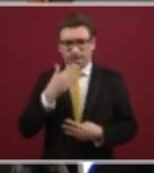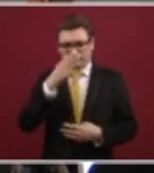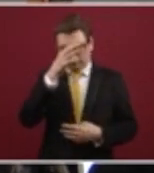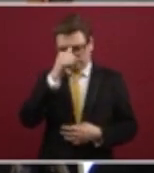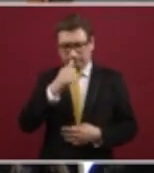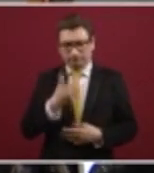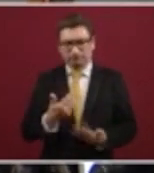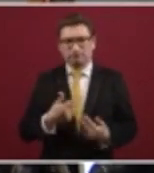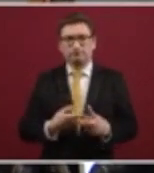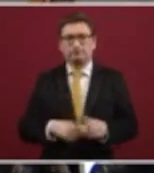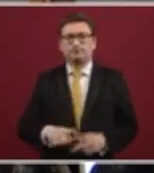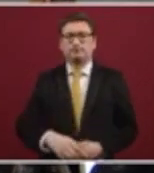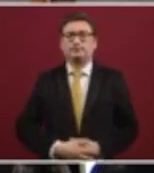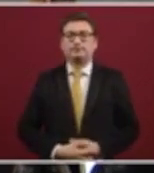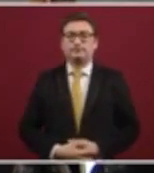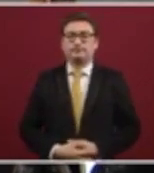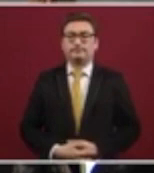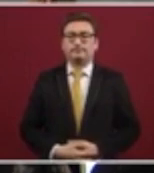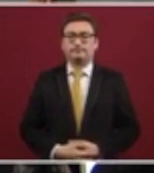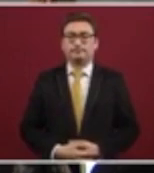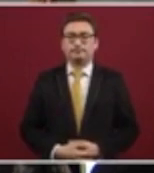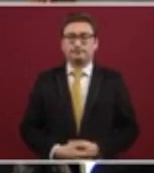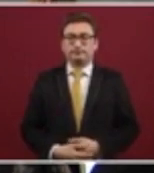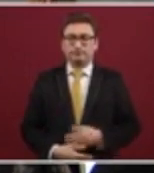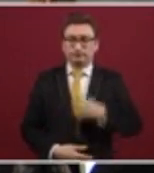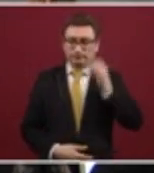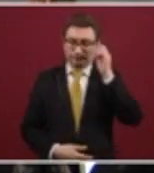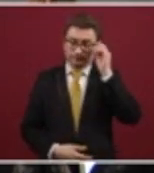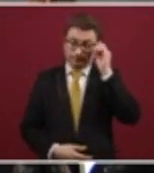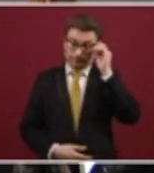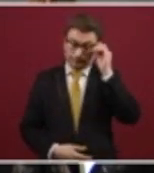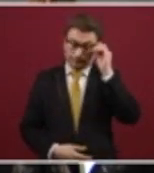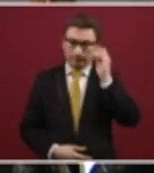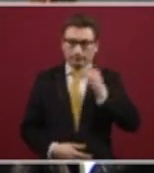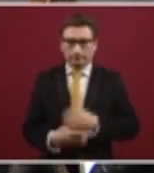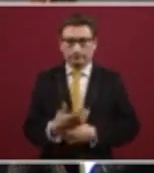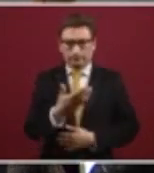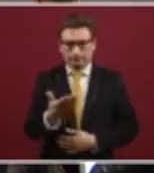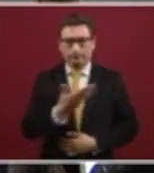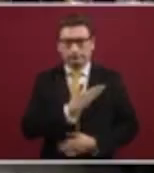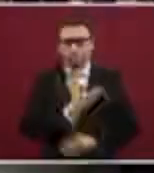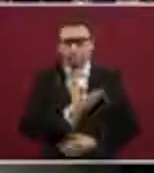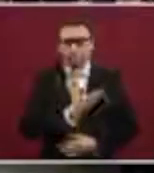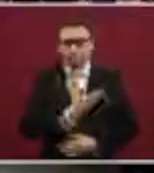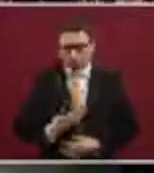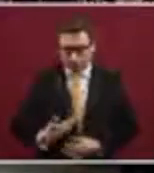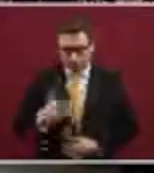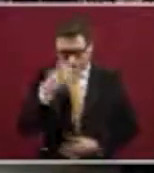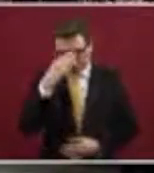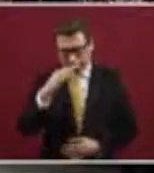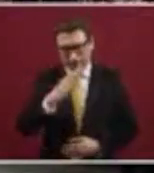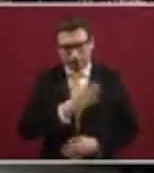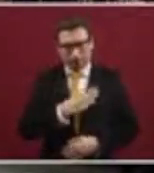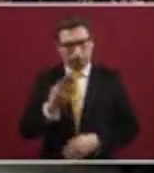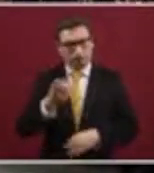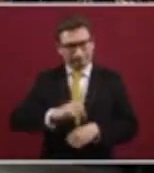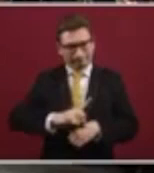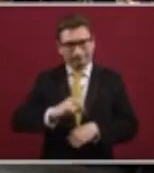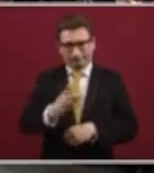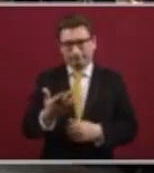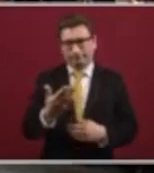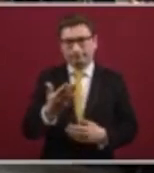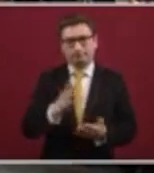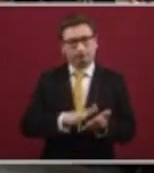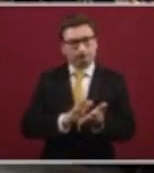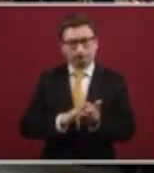Sí, empezamos. Gracias, muchas gracias, señor presidente. Muy buenos días. Pues felicitar la